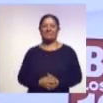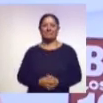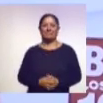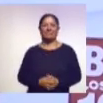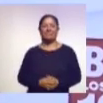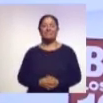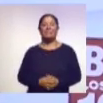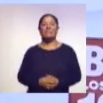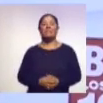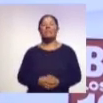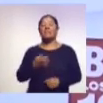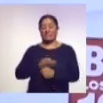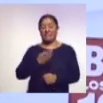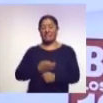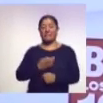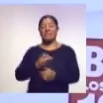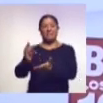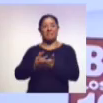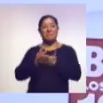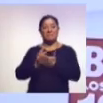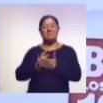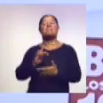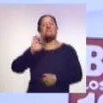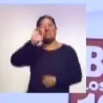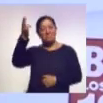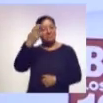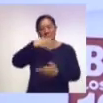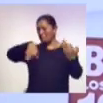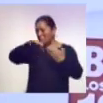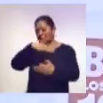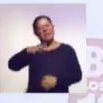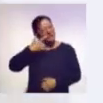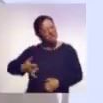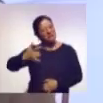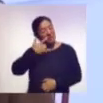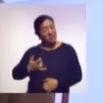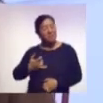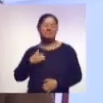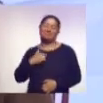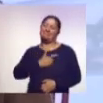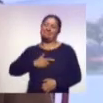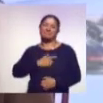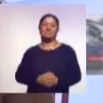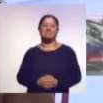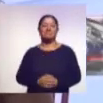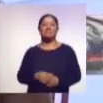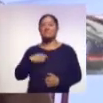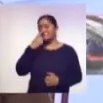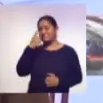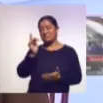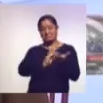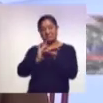en este gobierno sí nos puedan apoyar a los universitarios que estamos echándole ganas. Estoy muy agradecida con él,